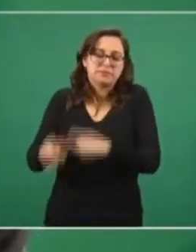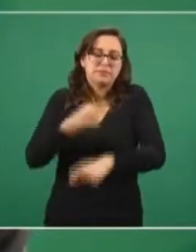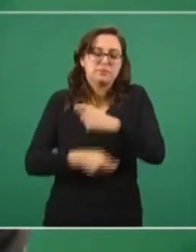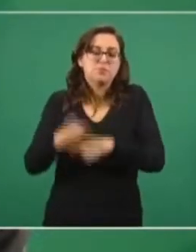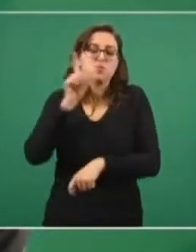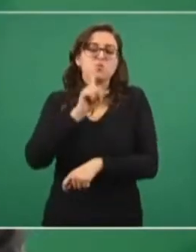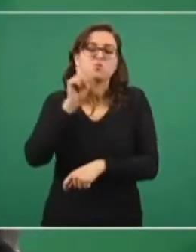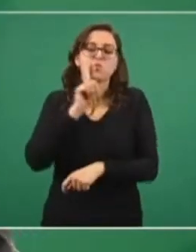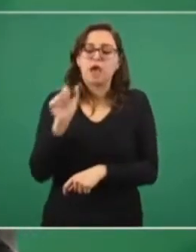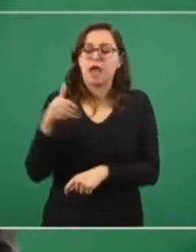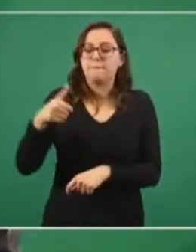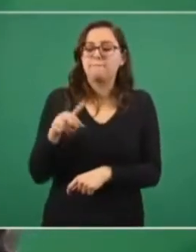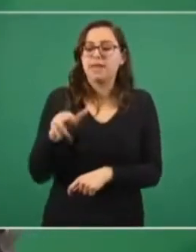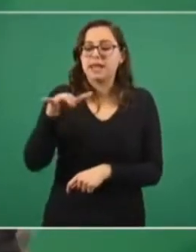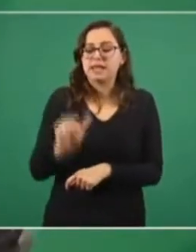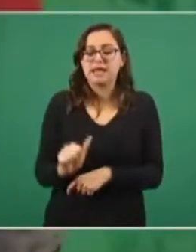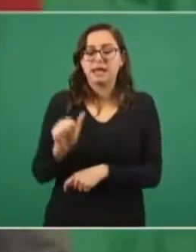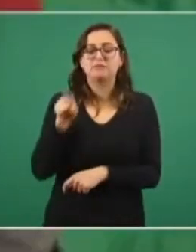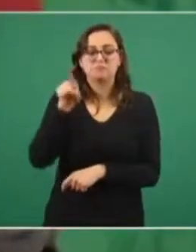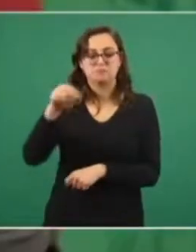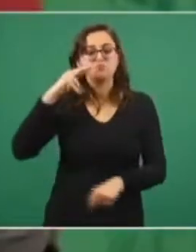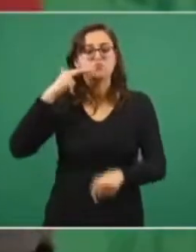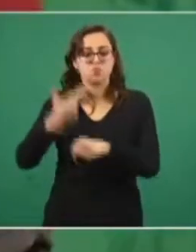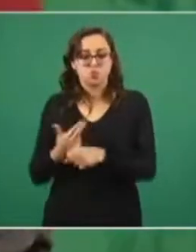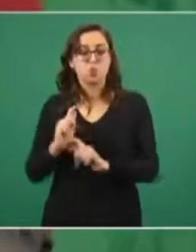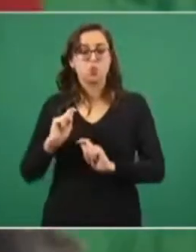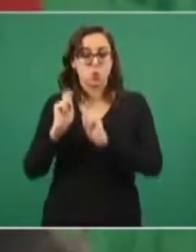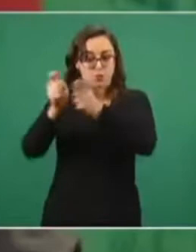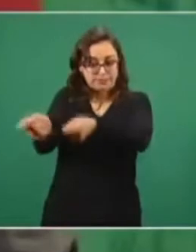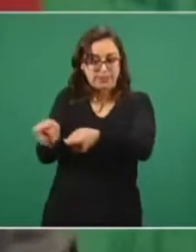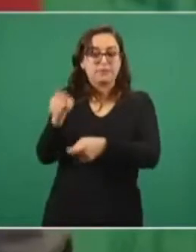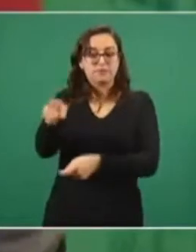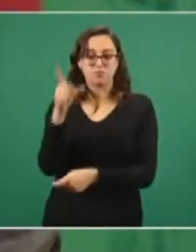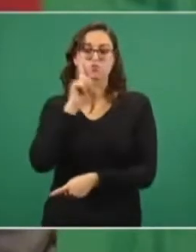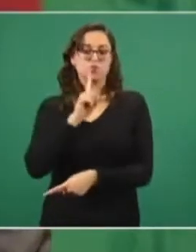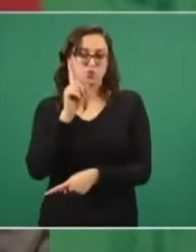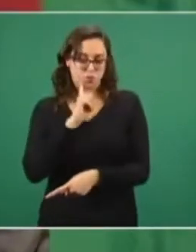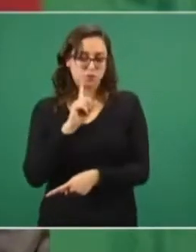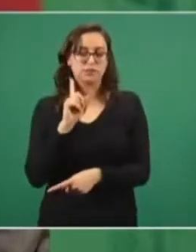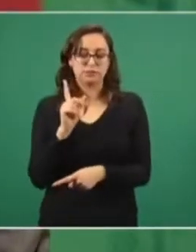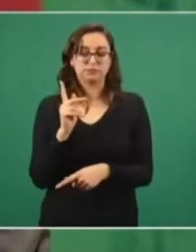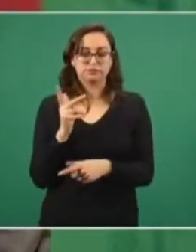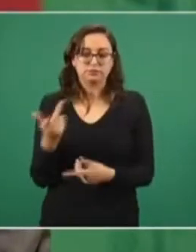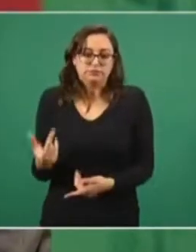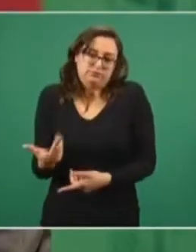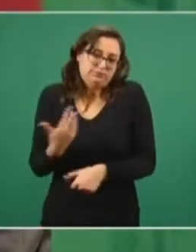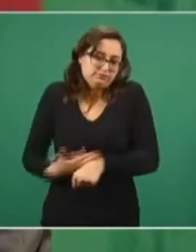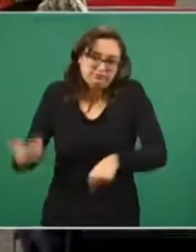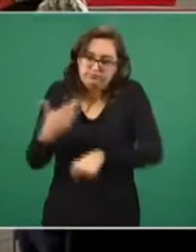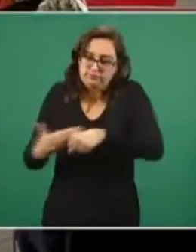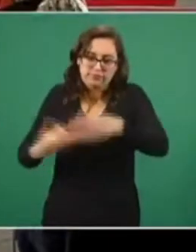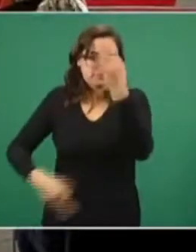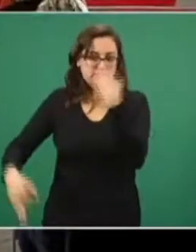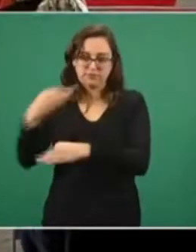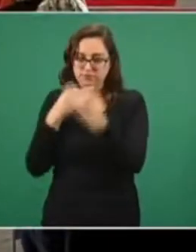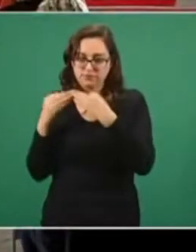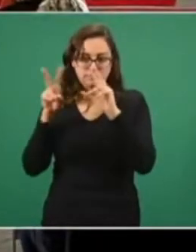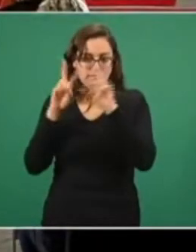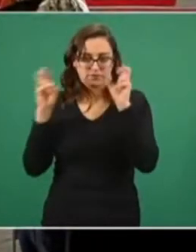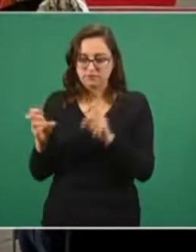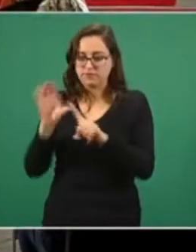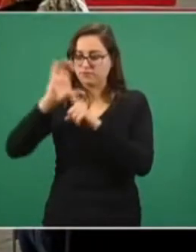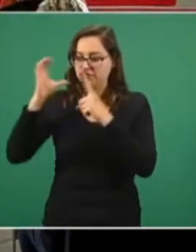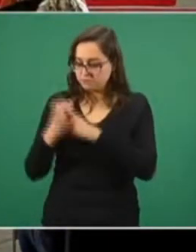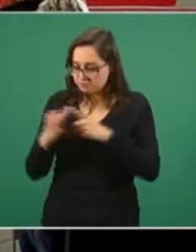doctora América Orellana, estaba desde luego al tanto de todo esto, porque ella es la que organiza la sesión del Comité de Moléculas Nuevas,